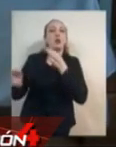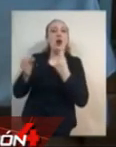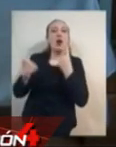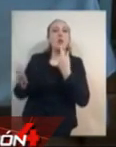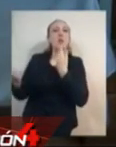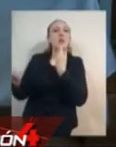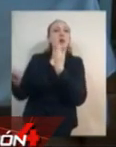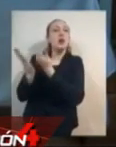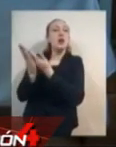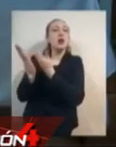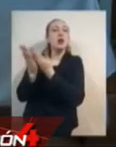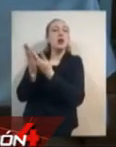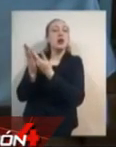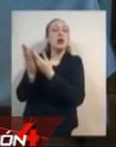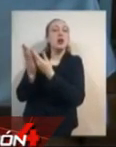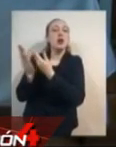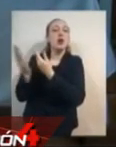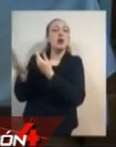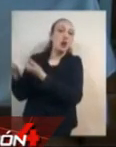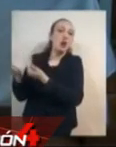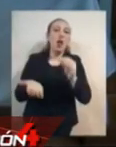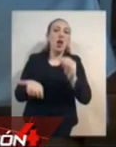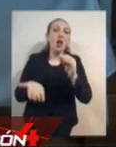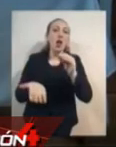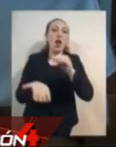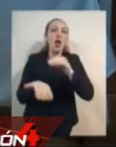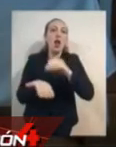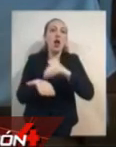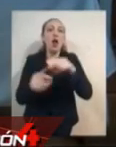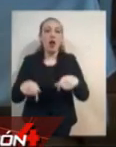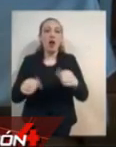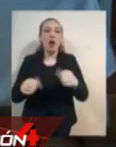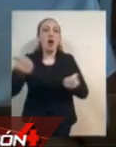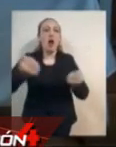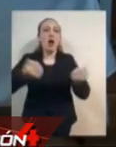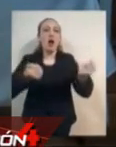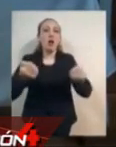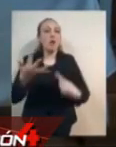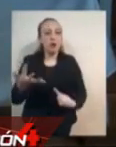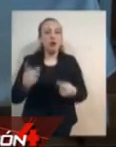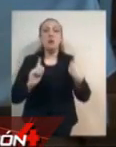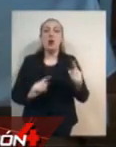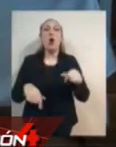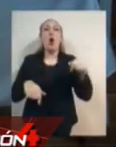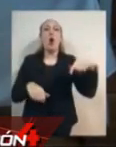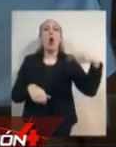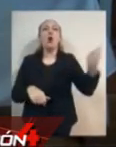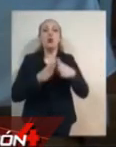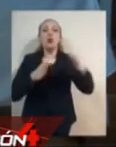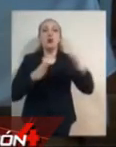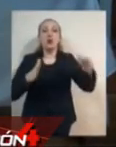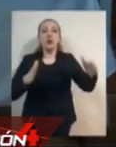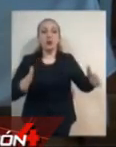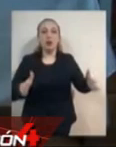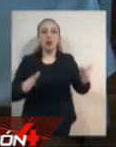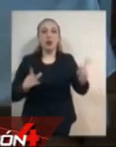las maquinarias necesarias fueran puestas a disposición. Y, por otra parte, la